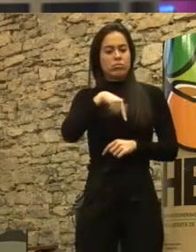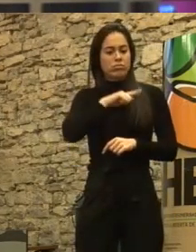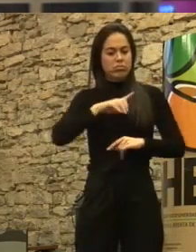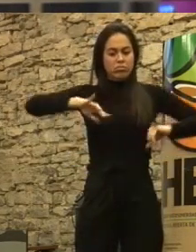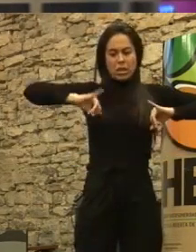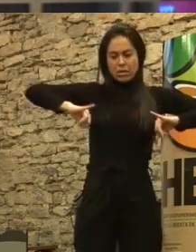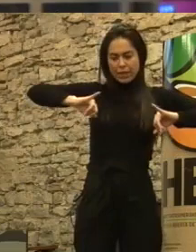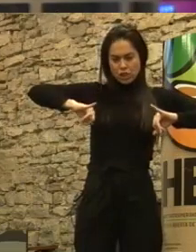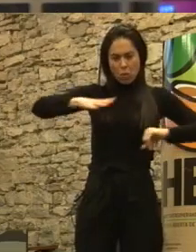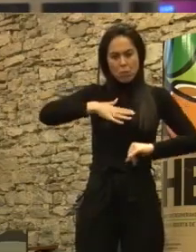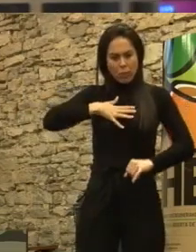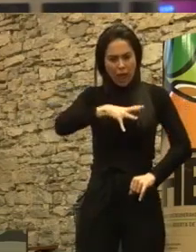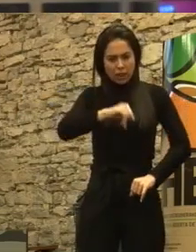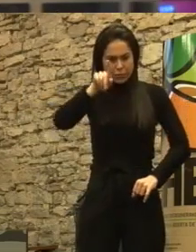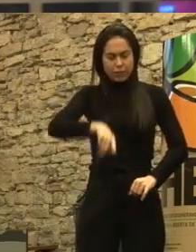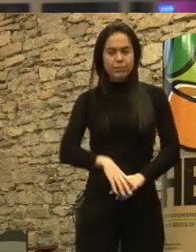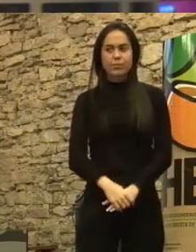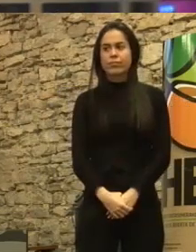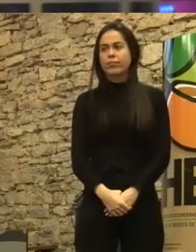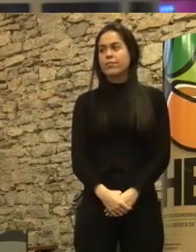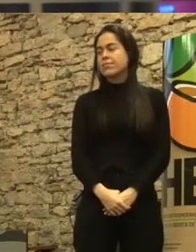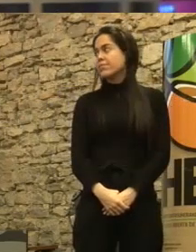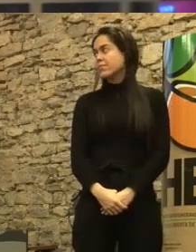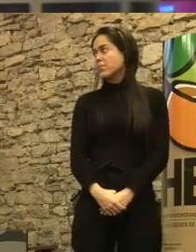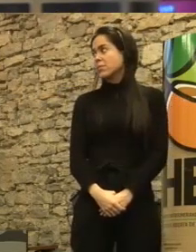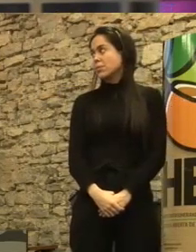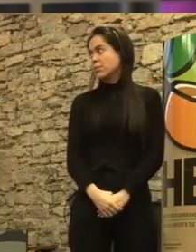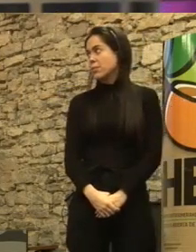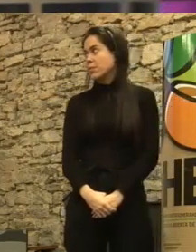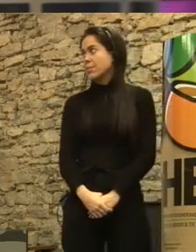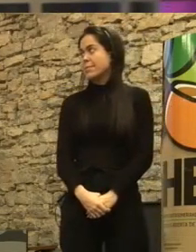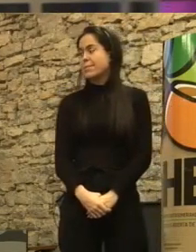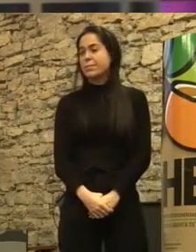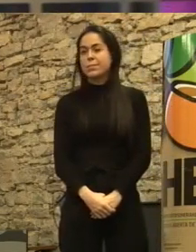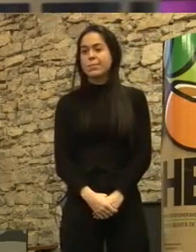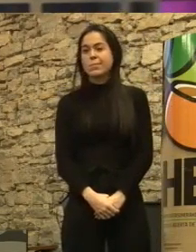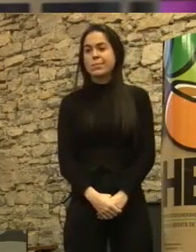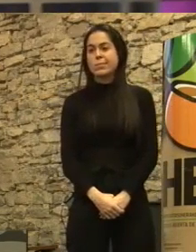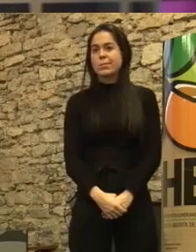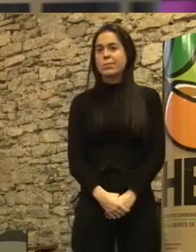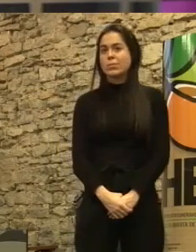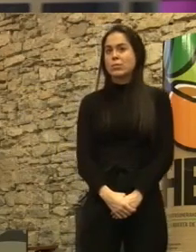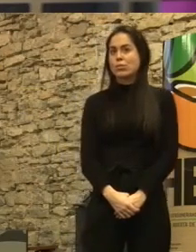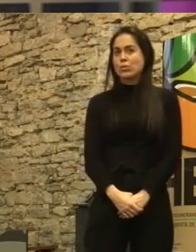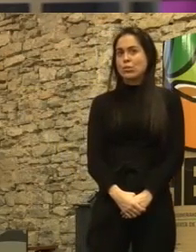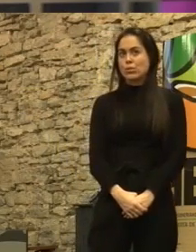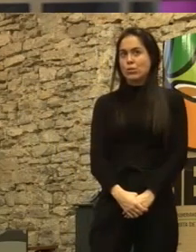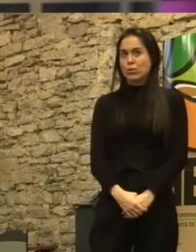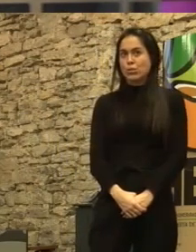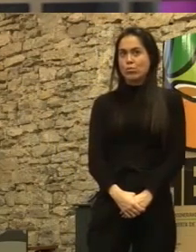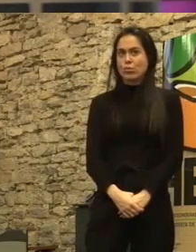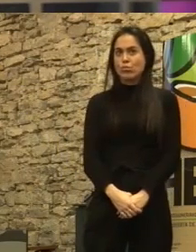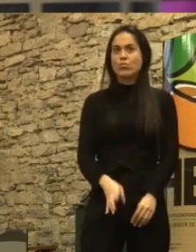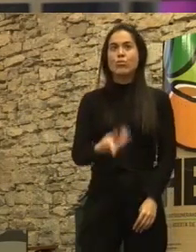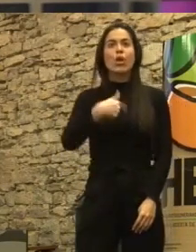nuestra diversión propia. Quiero decir que también tenemos una actividad que se complementa en todo, digamos que también